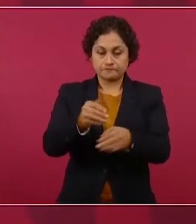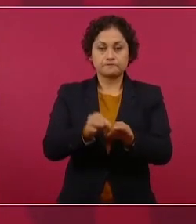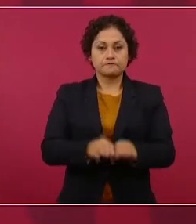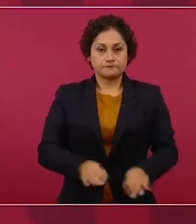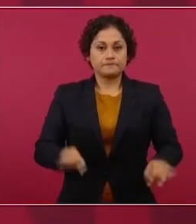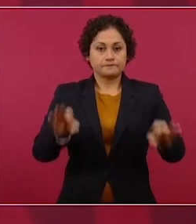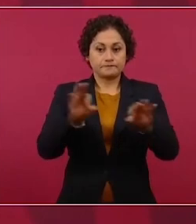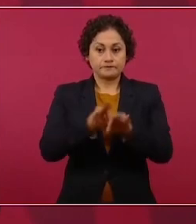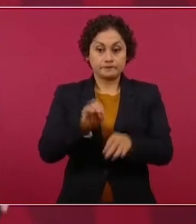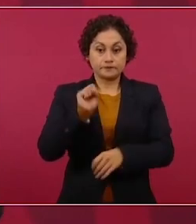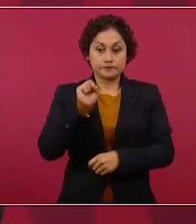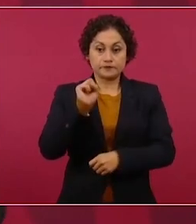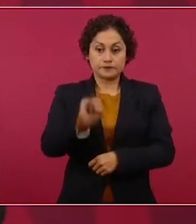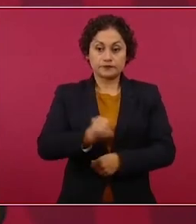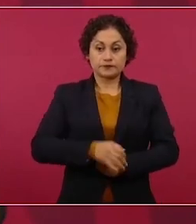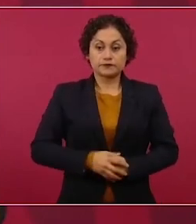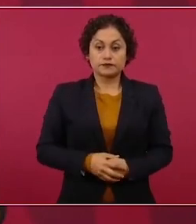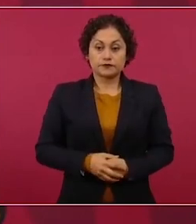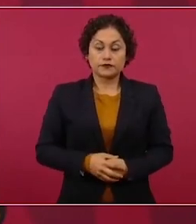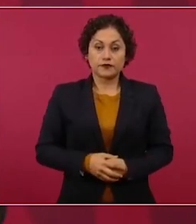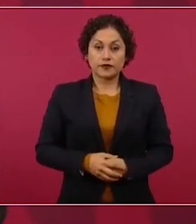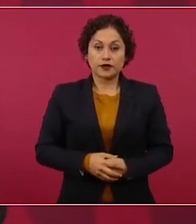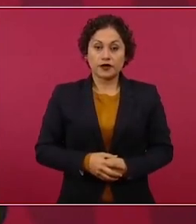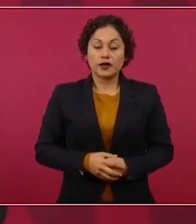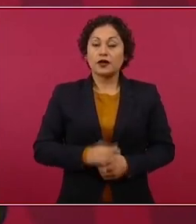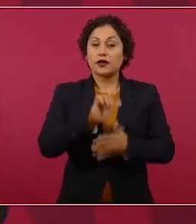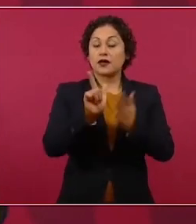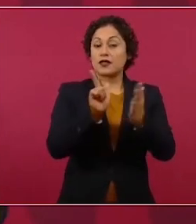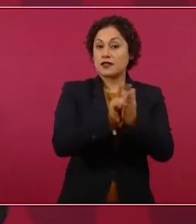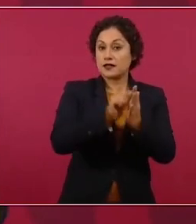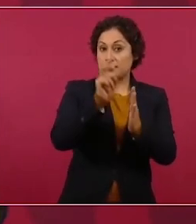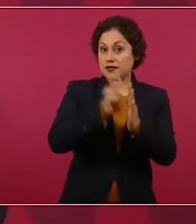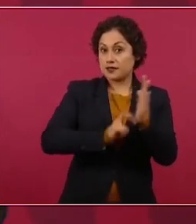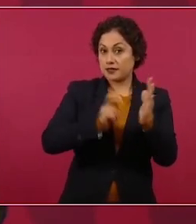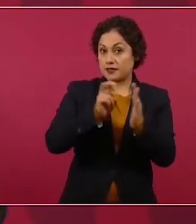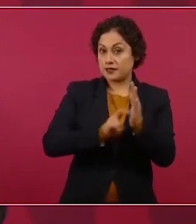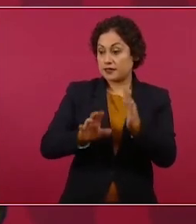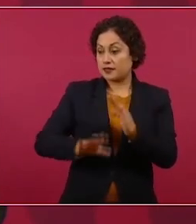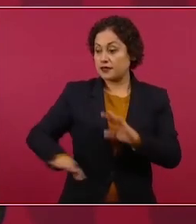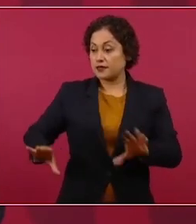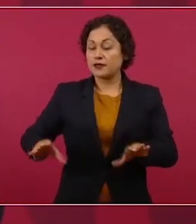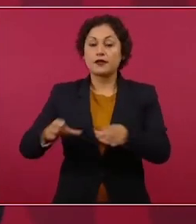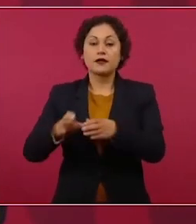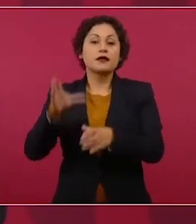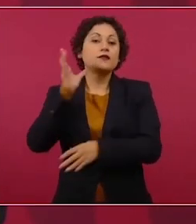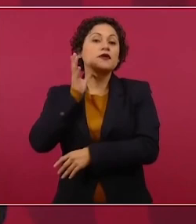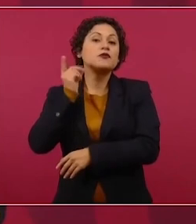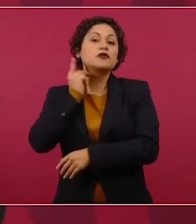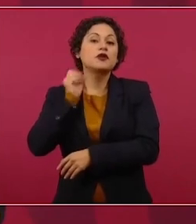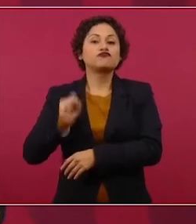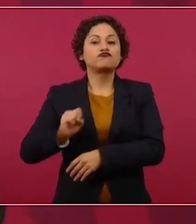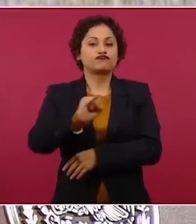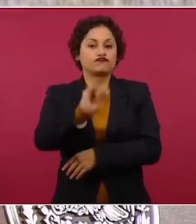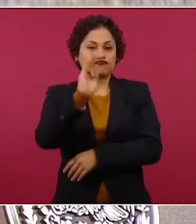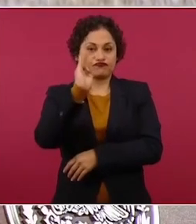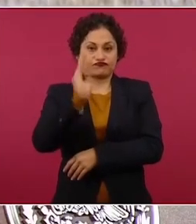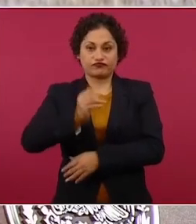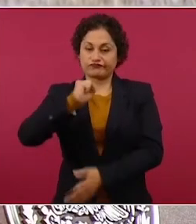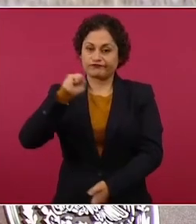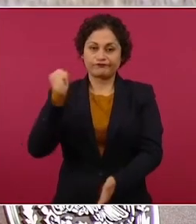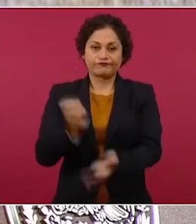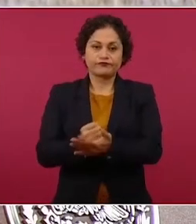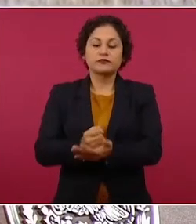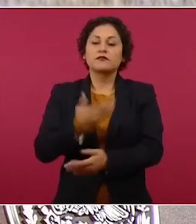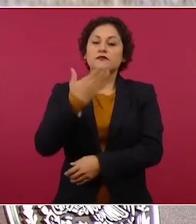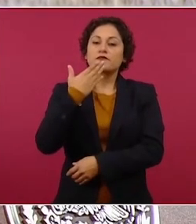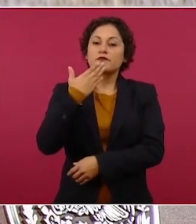el que se aprobara esta reforma en la Cámara de Diputados. Agradezco mucho, como